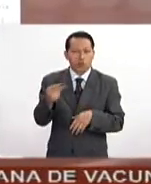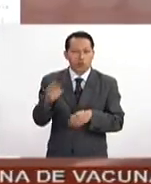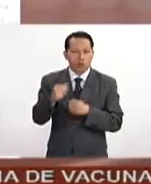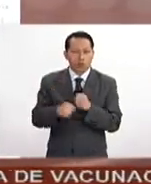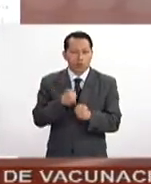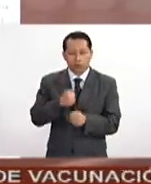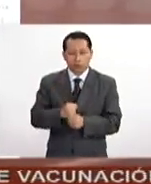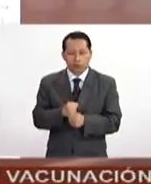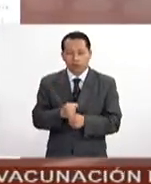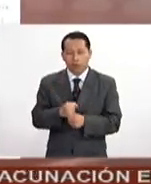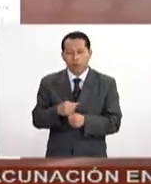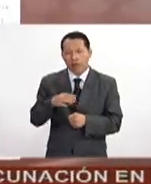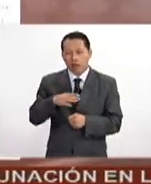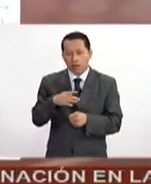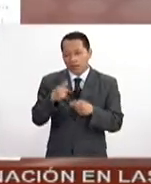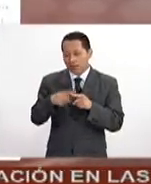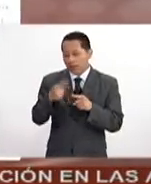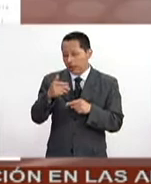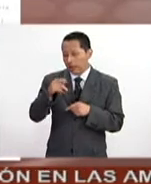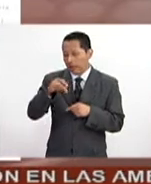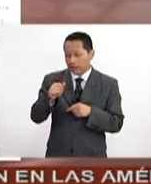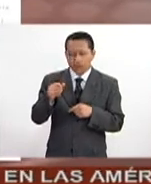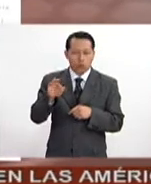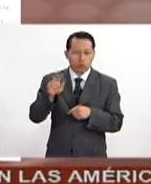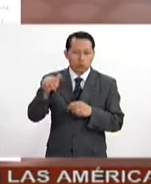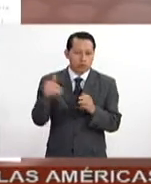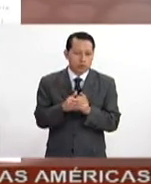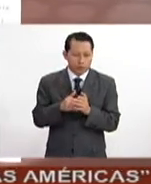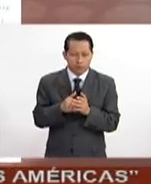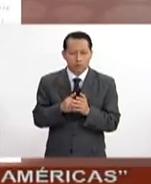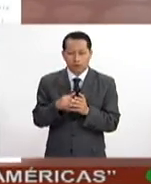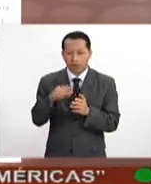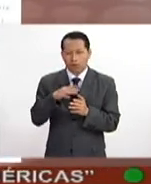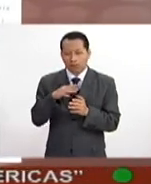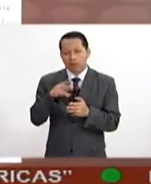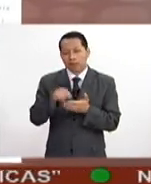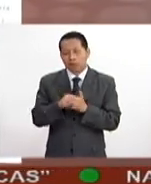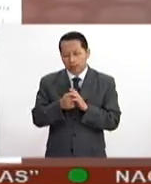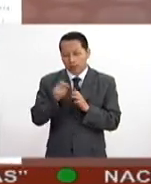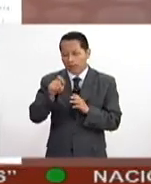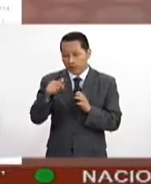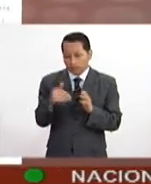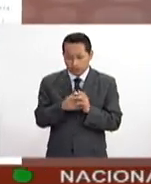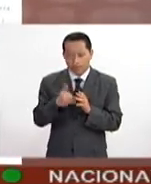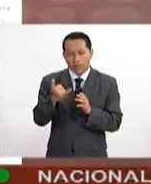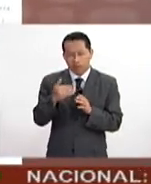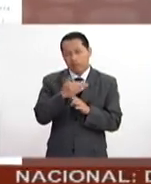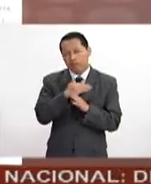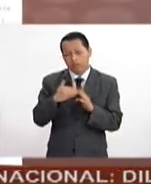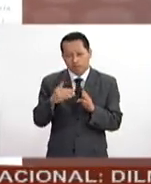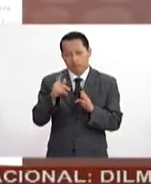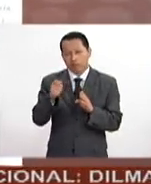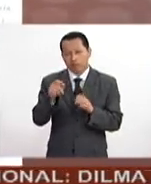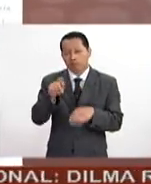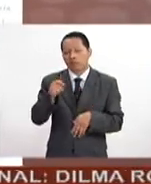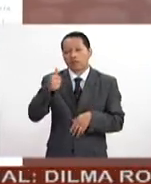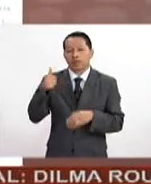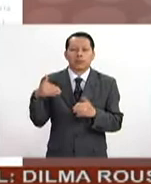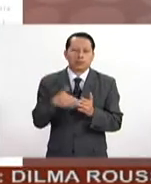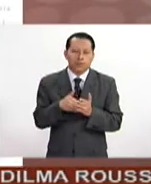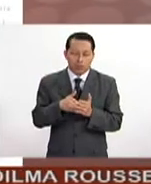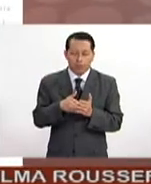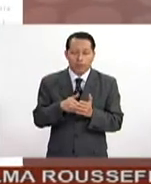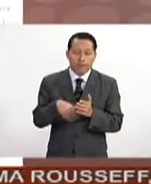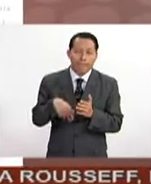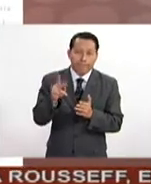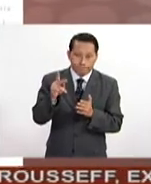año, gerentes profesionales calificados 48,000, profesionales técnicos 27,000 y la media de salarios está en 26,000.